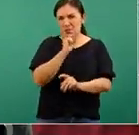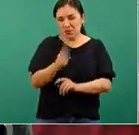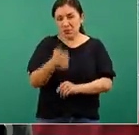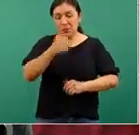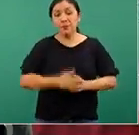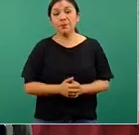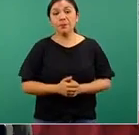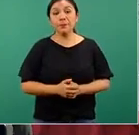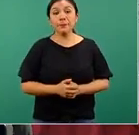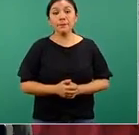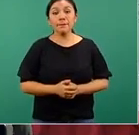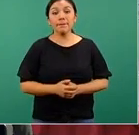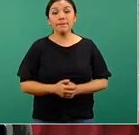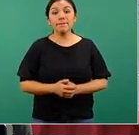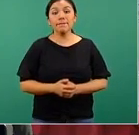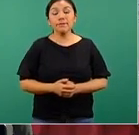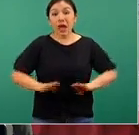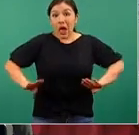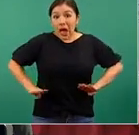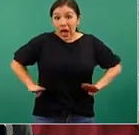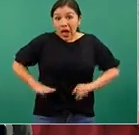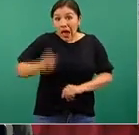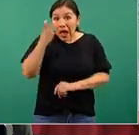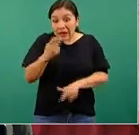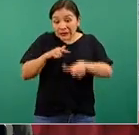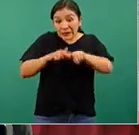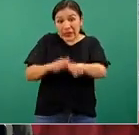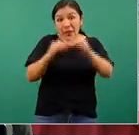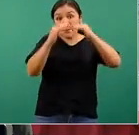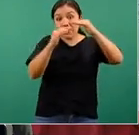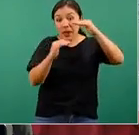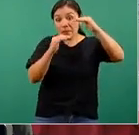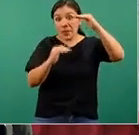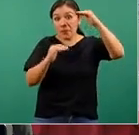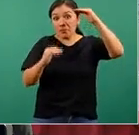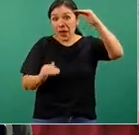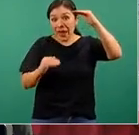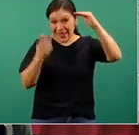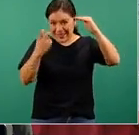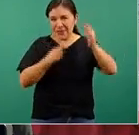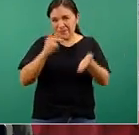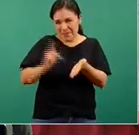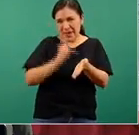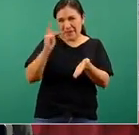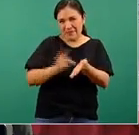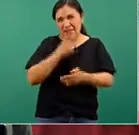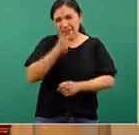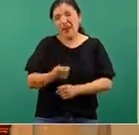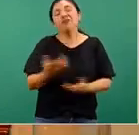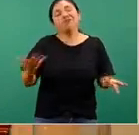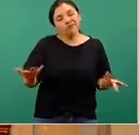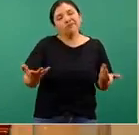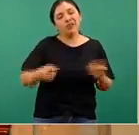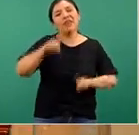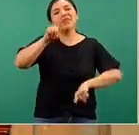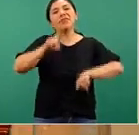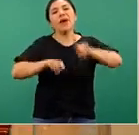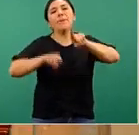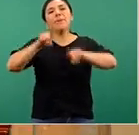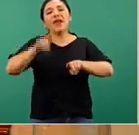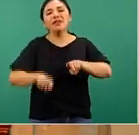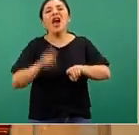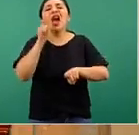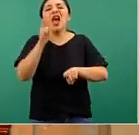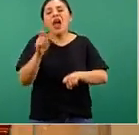estas condiciones continúen o se mantengan, y lo hemos dicho en muchas ocasiones, depende precisamente del